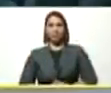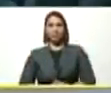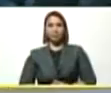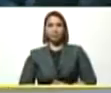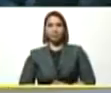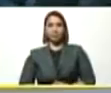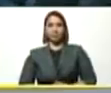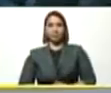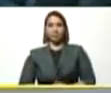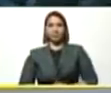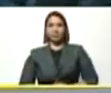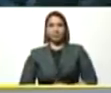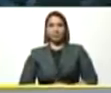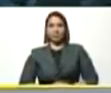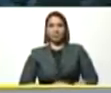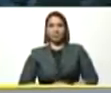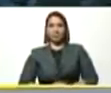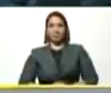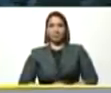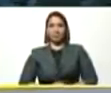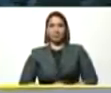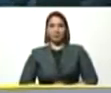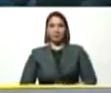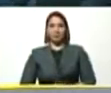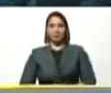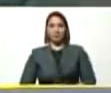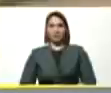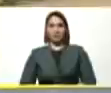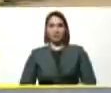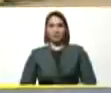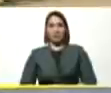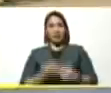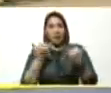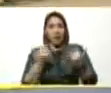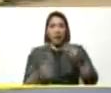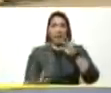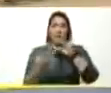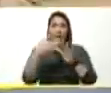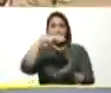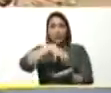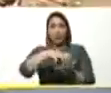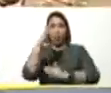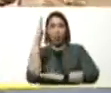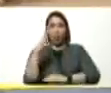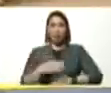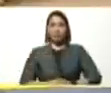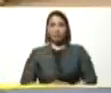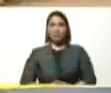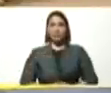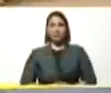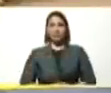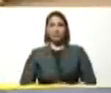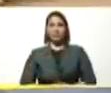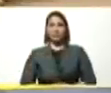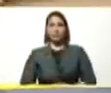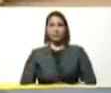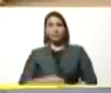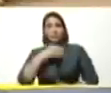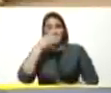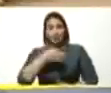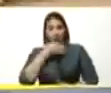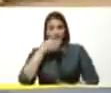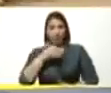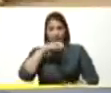Venceremos, venceremos y venceremos. Vámonos al estado Lara, más temprano en la tarde. En el estado